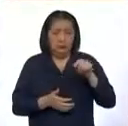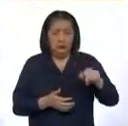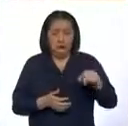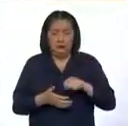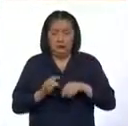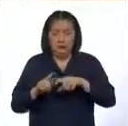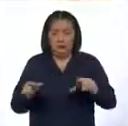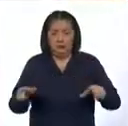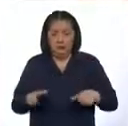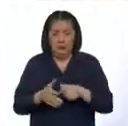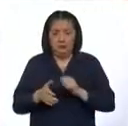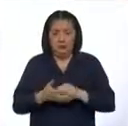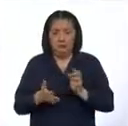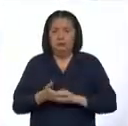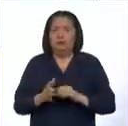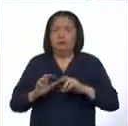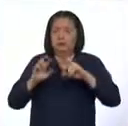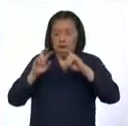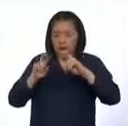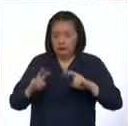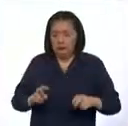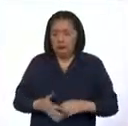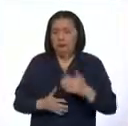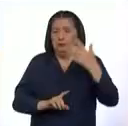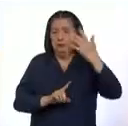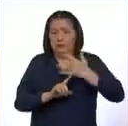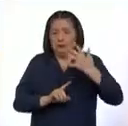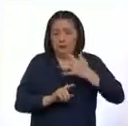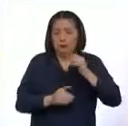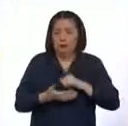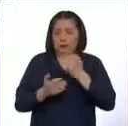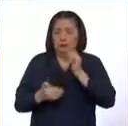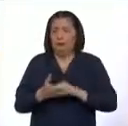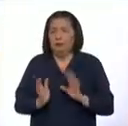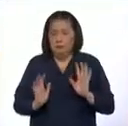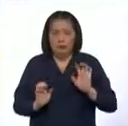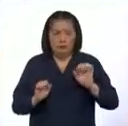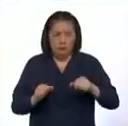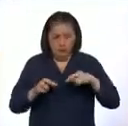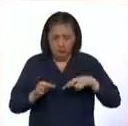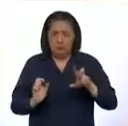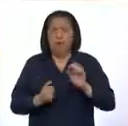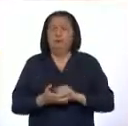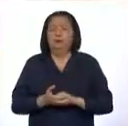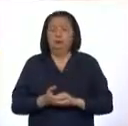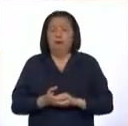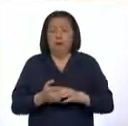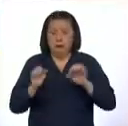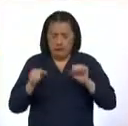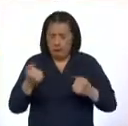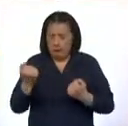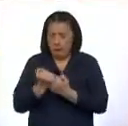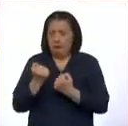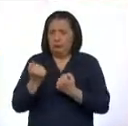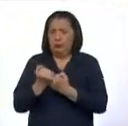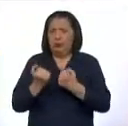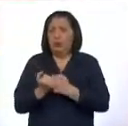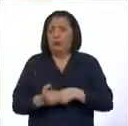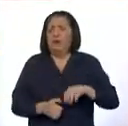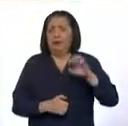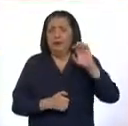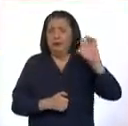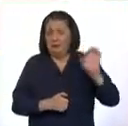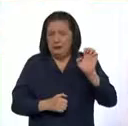centro de operativo tecnológico implementado con la última tecnología de punta que va a permitir apoyar más rápido a las